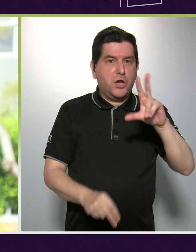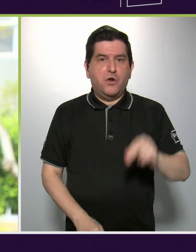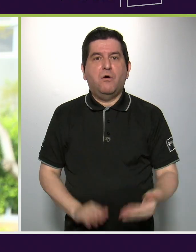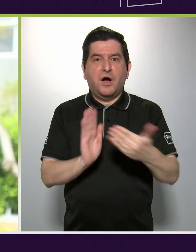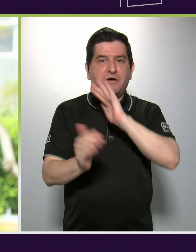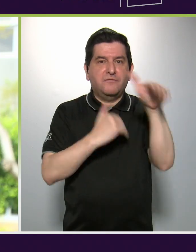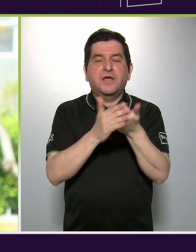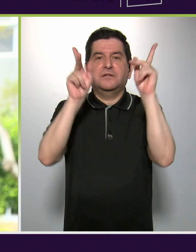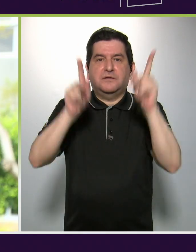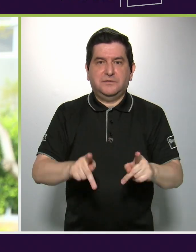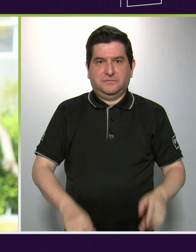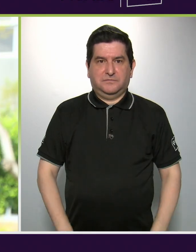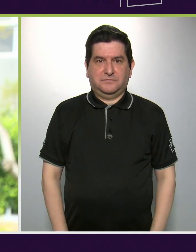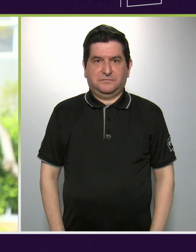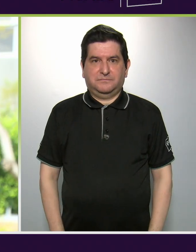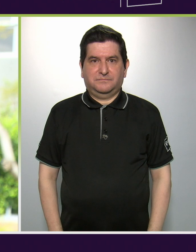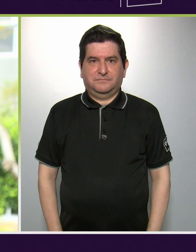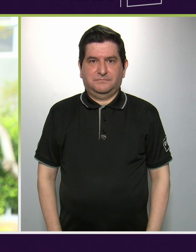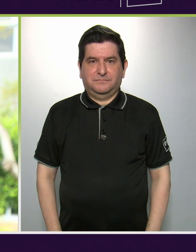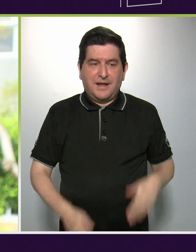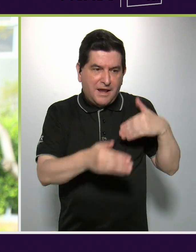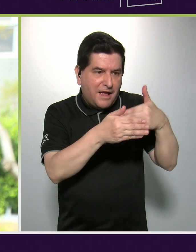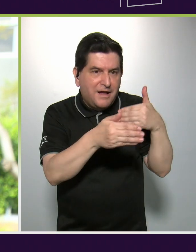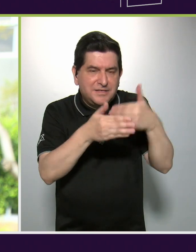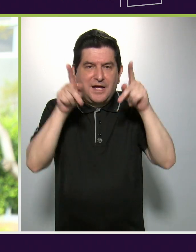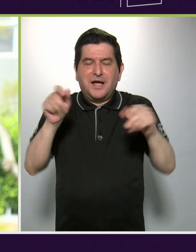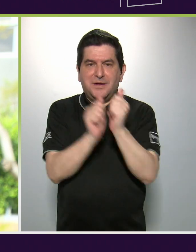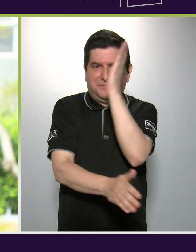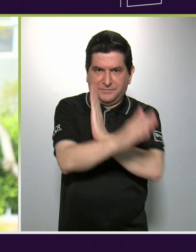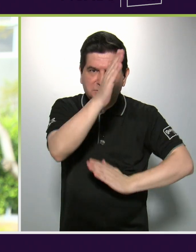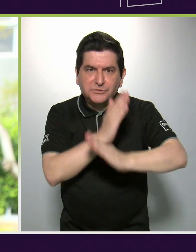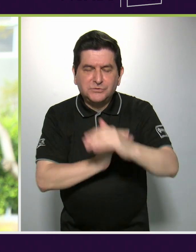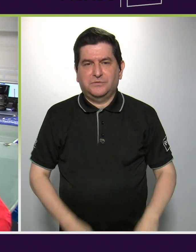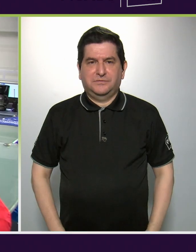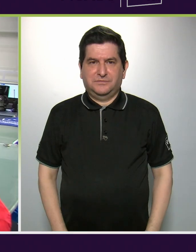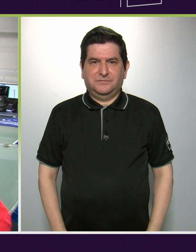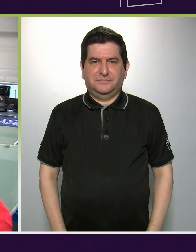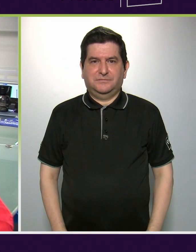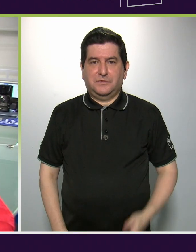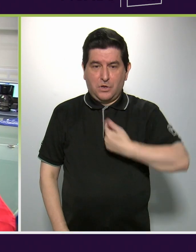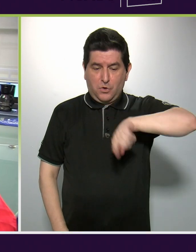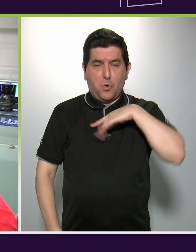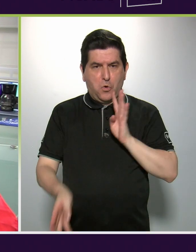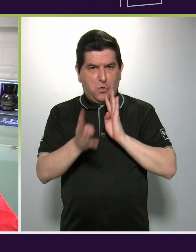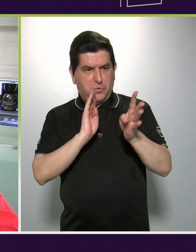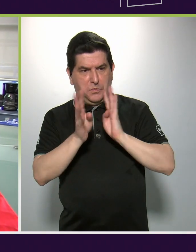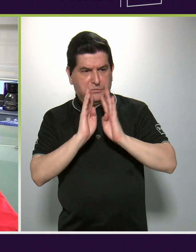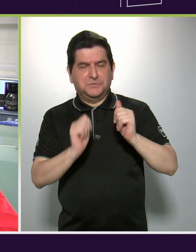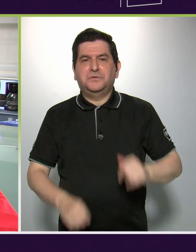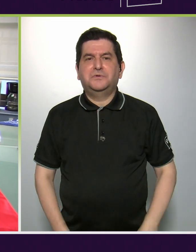con discapacidad, ¿verdad? Hablar con nosotros, con nosotras, entablar diálogos, saber cuáles son nuestras necesidades, siempre de un